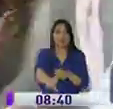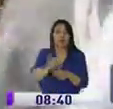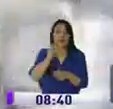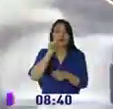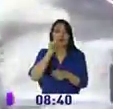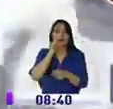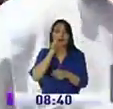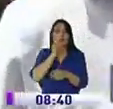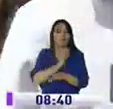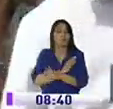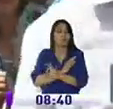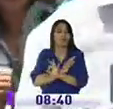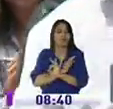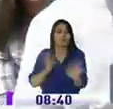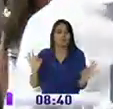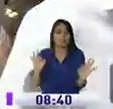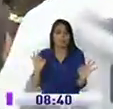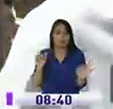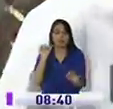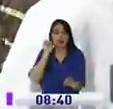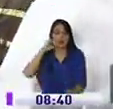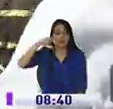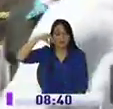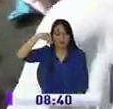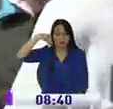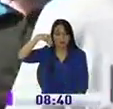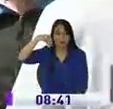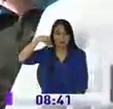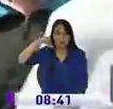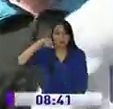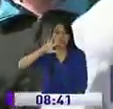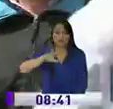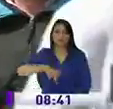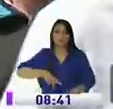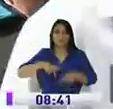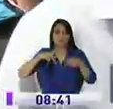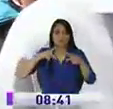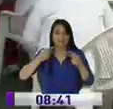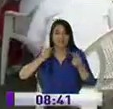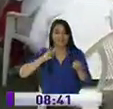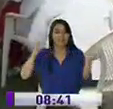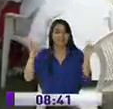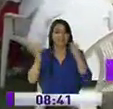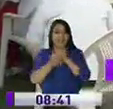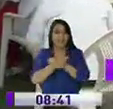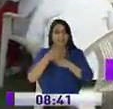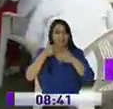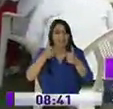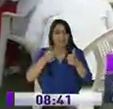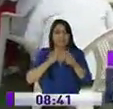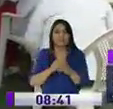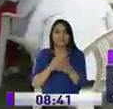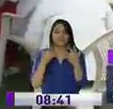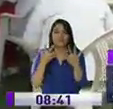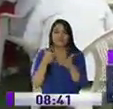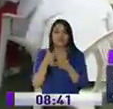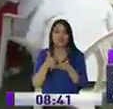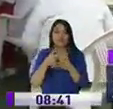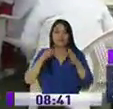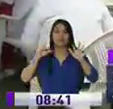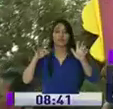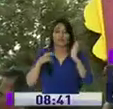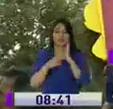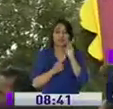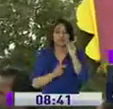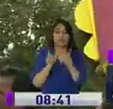que evidentemente el contar con agua potable transforma su calidad de vida. Esta obra beneficia alrededor de 8.000 habitantes de